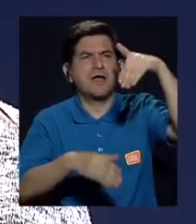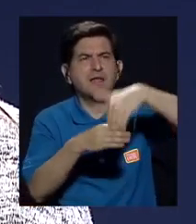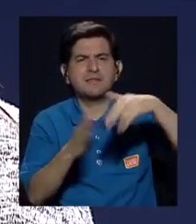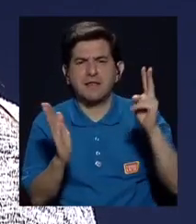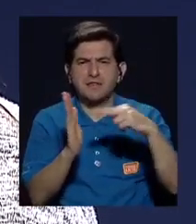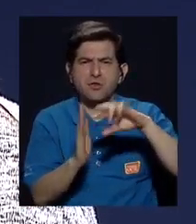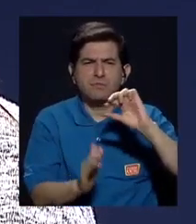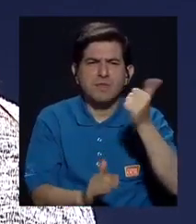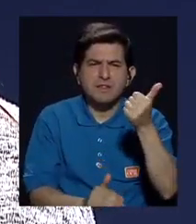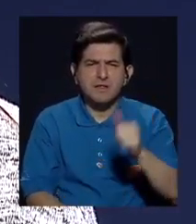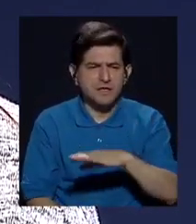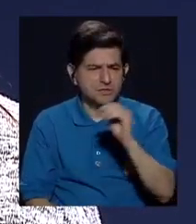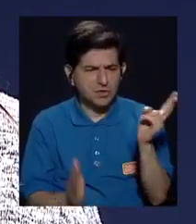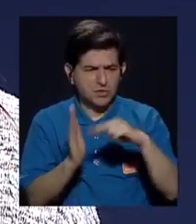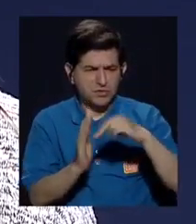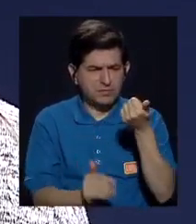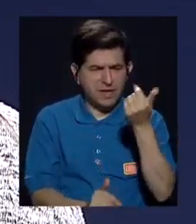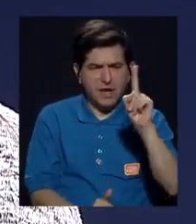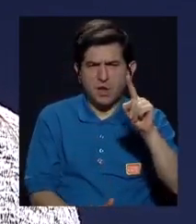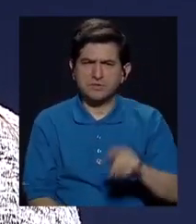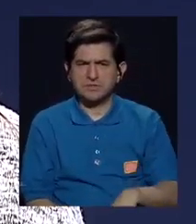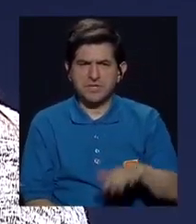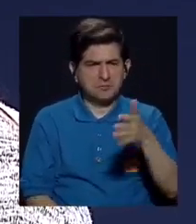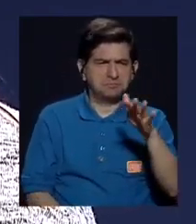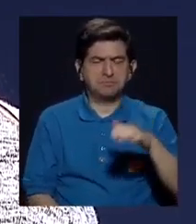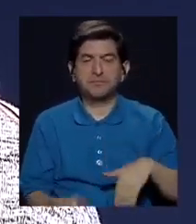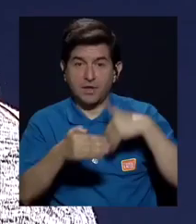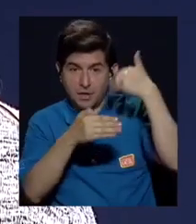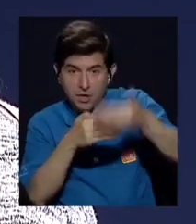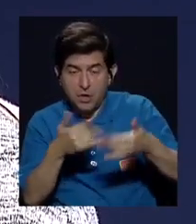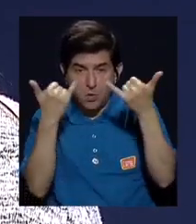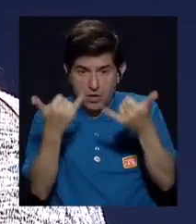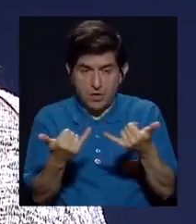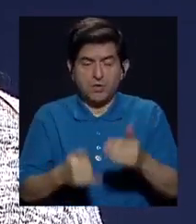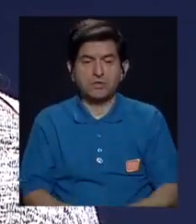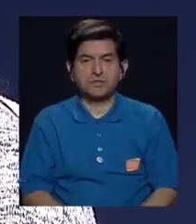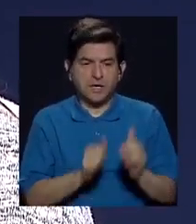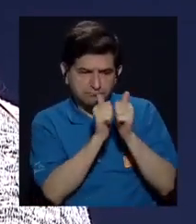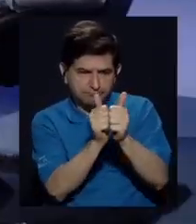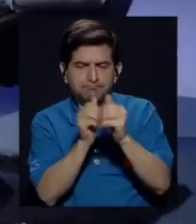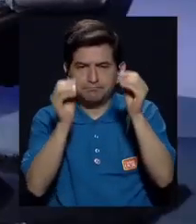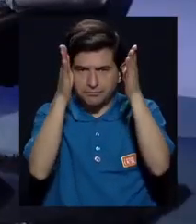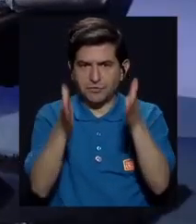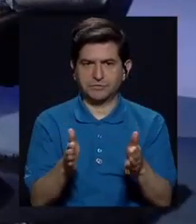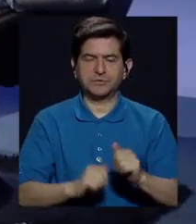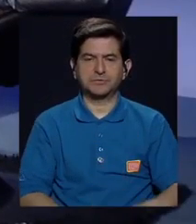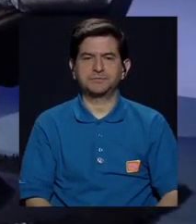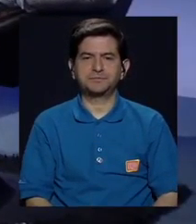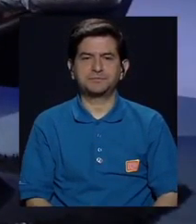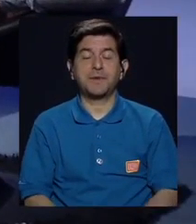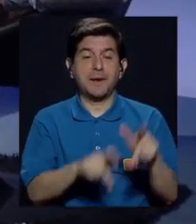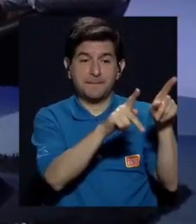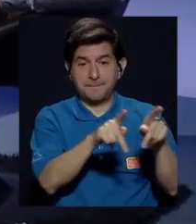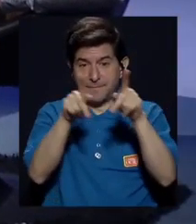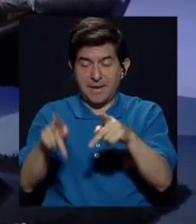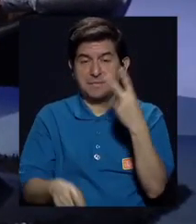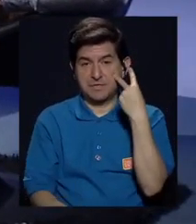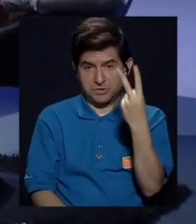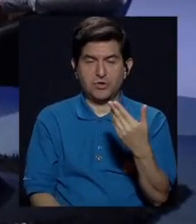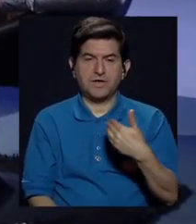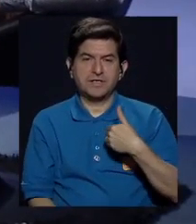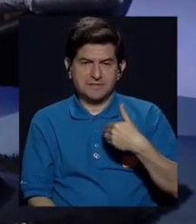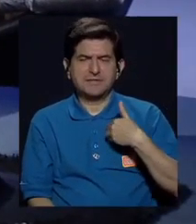2010, creo, o en el 2011. Y desde entonces he estado con mi profesor. Bueno, entonces, para que las personas que nos ven